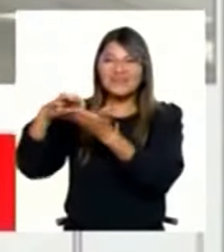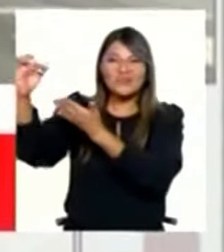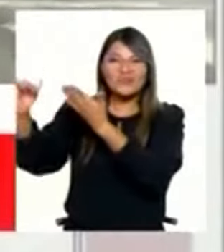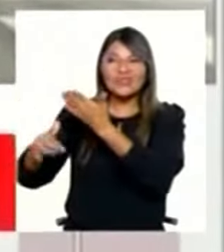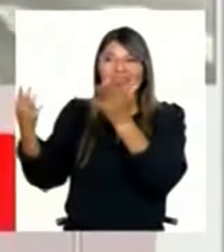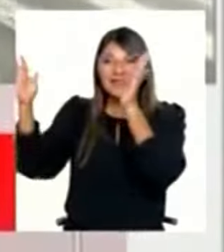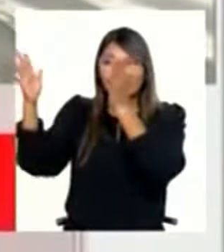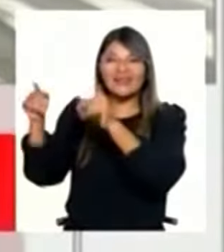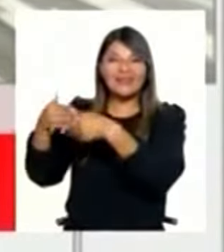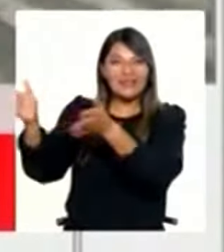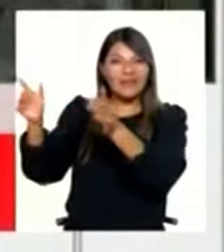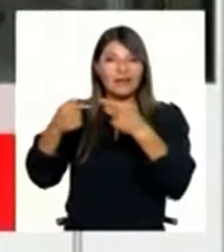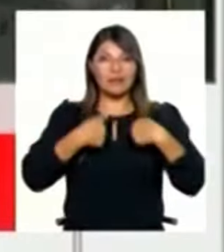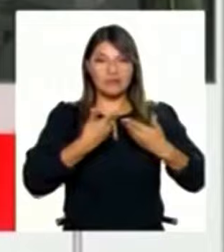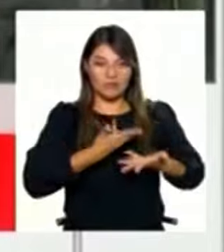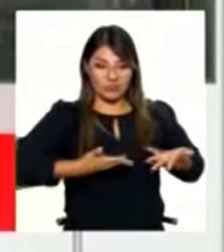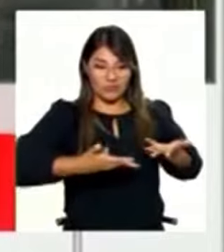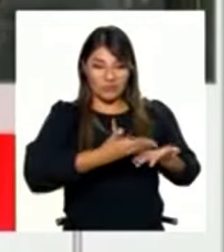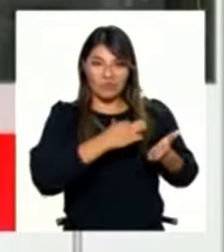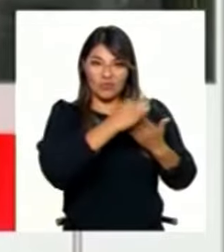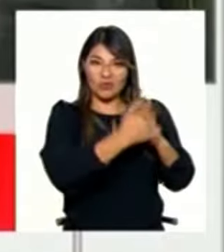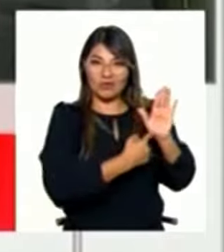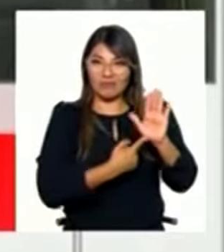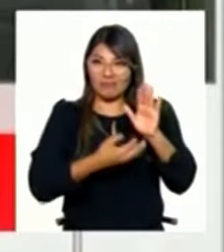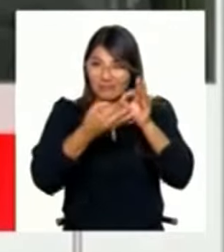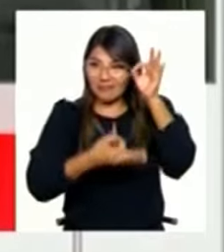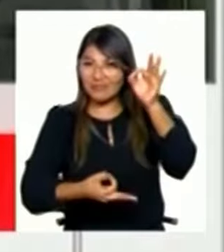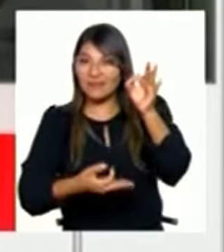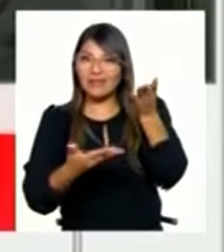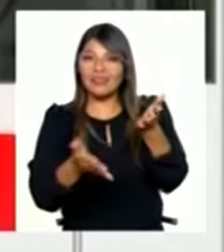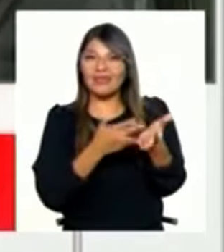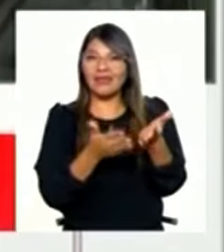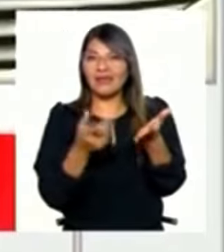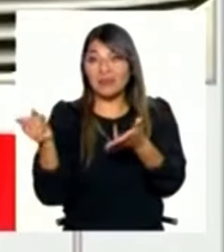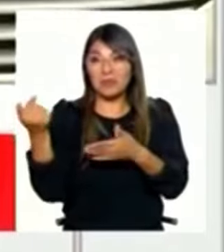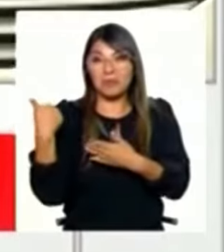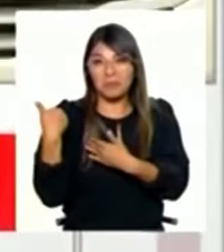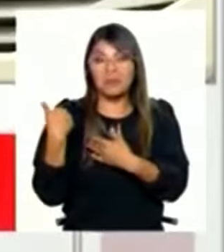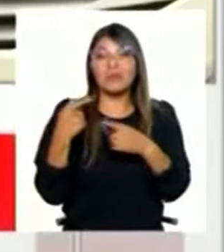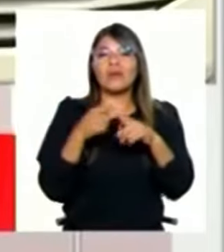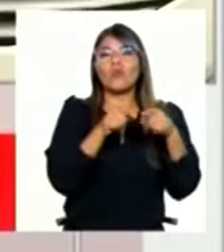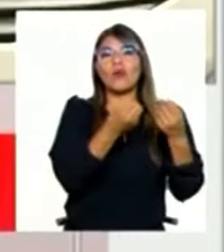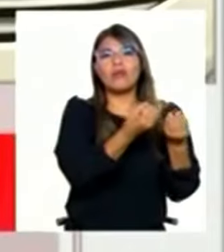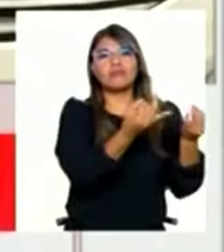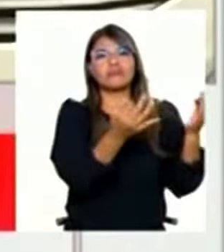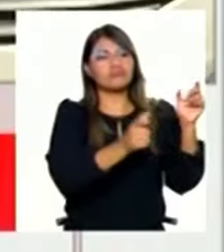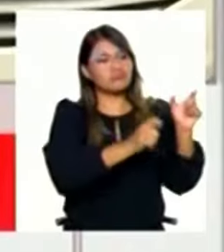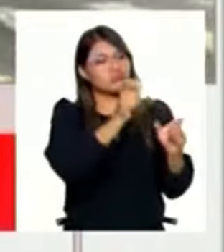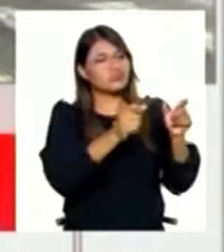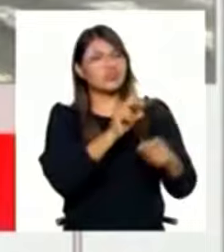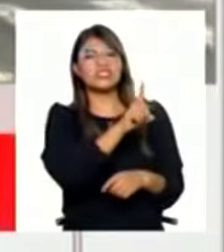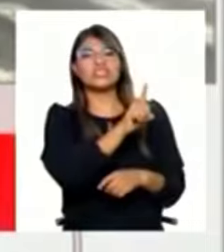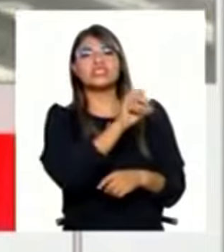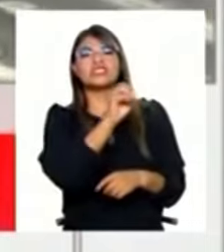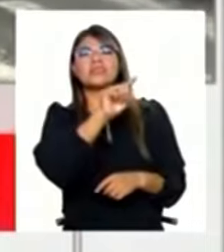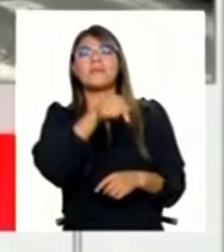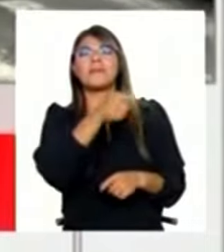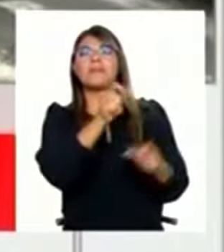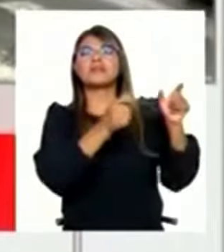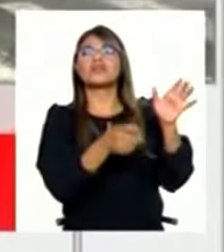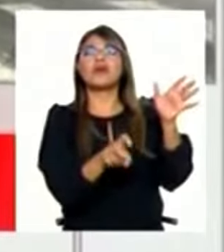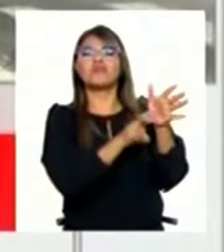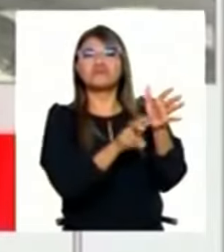está simplemente no importa, ¿no? La movilidad de los usuarios y los 100.000 usuarios que movemos en el Corredor Morado no les importa. O